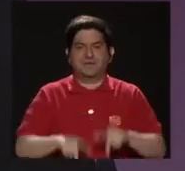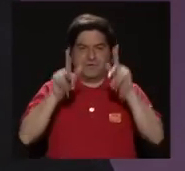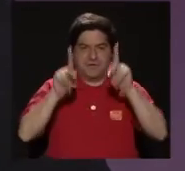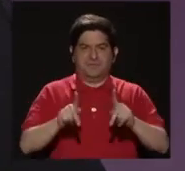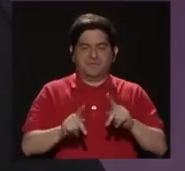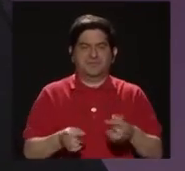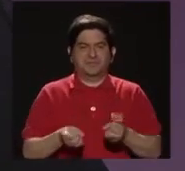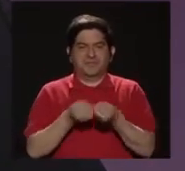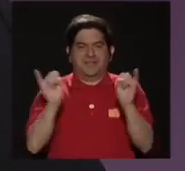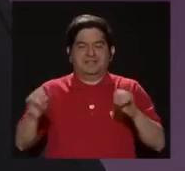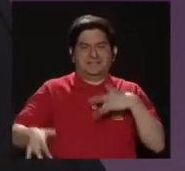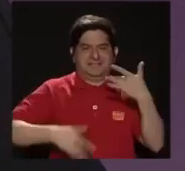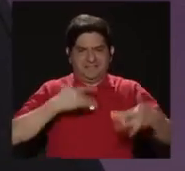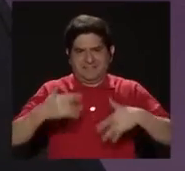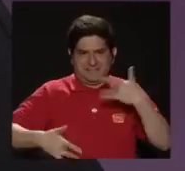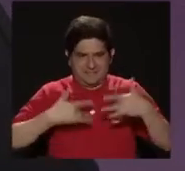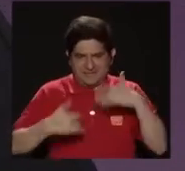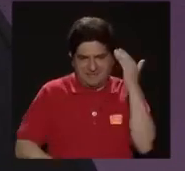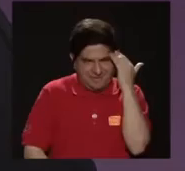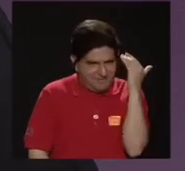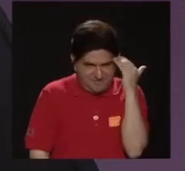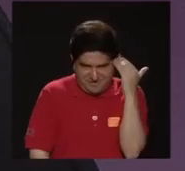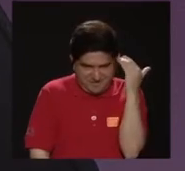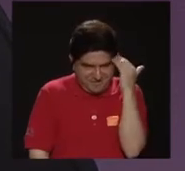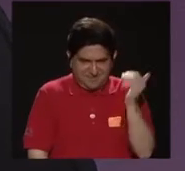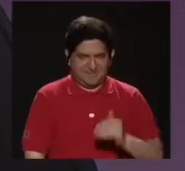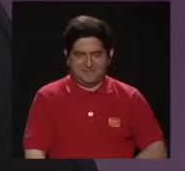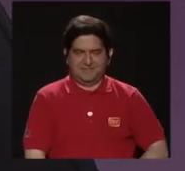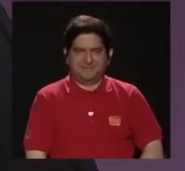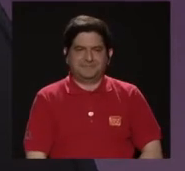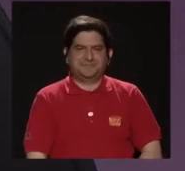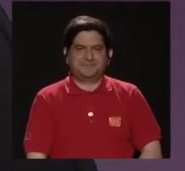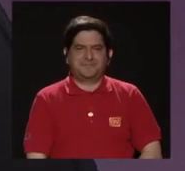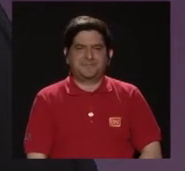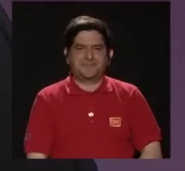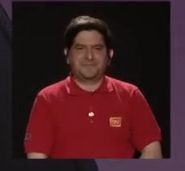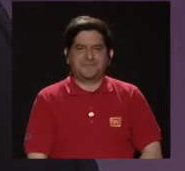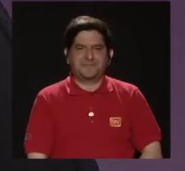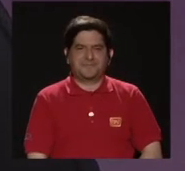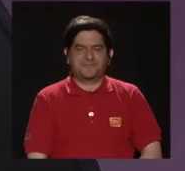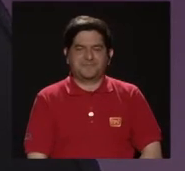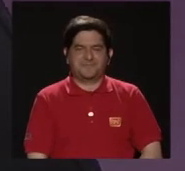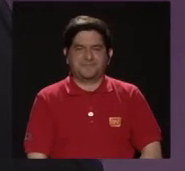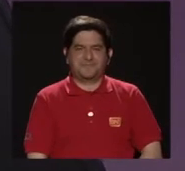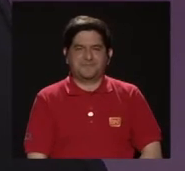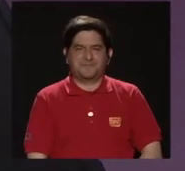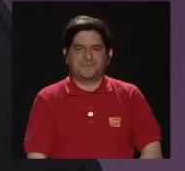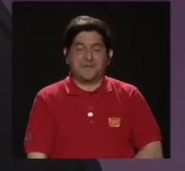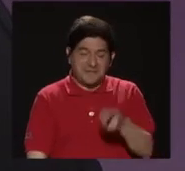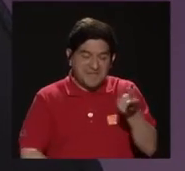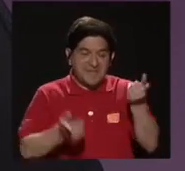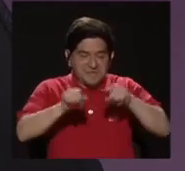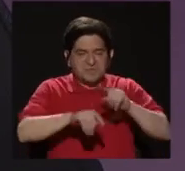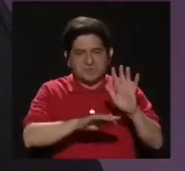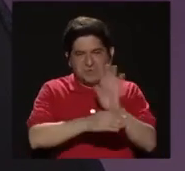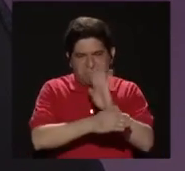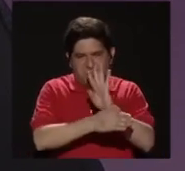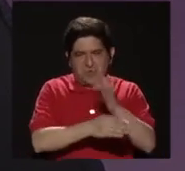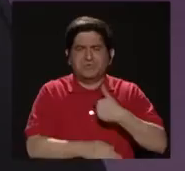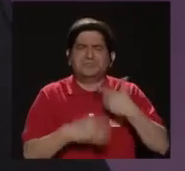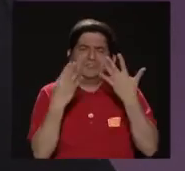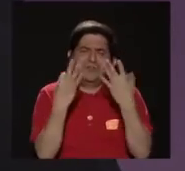espectador sea consciente de ellas. Y entonces eso es lo que pasa en la película. Yo